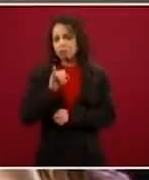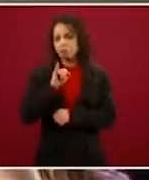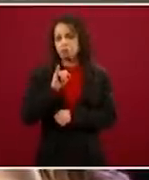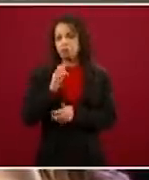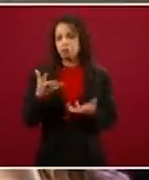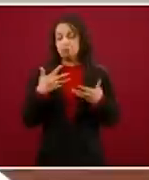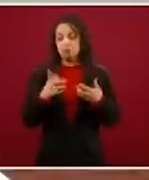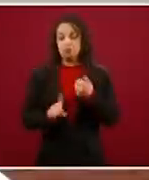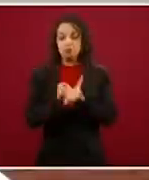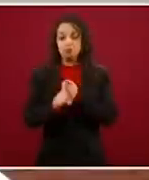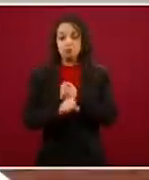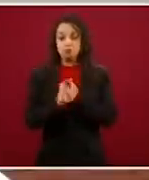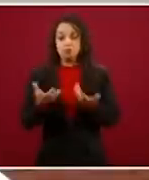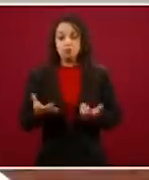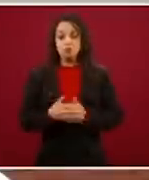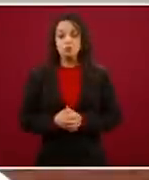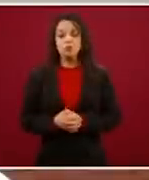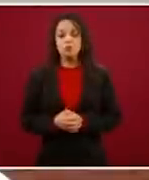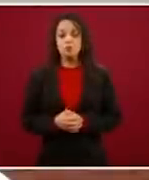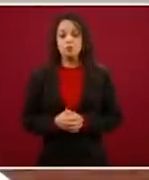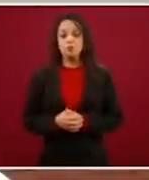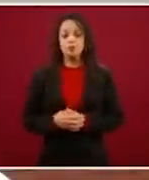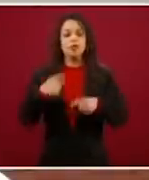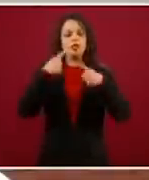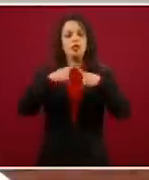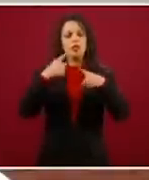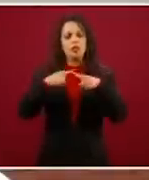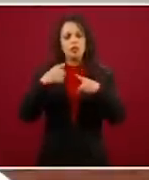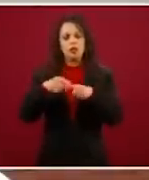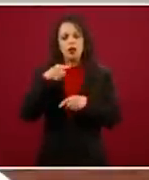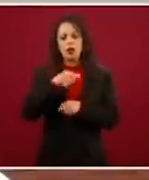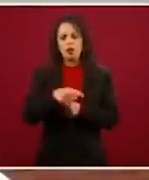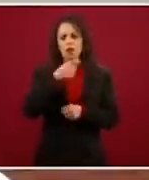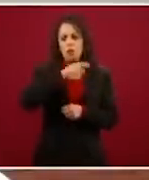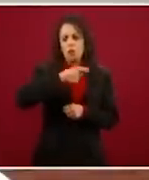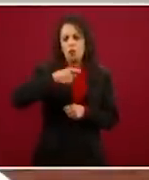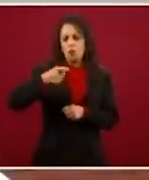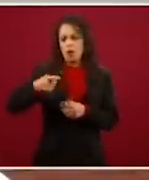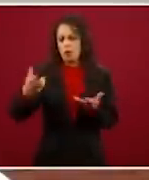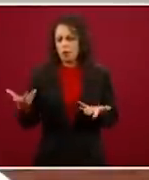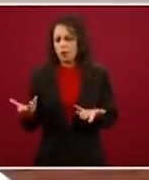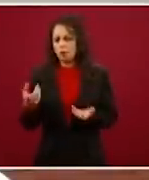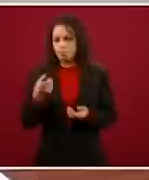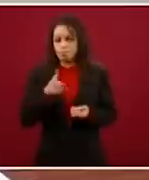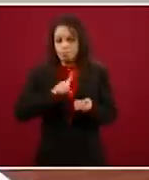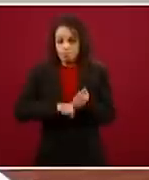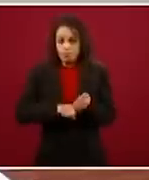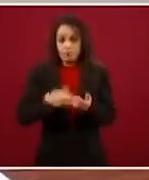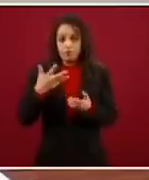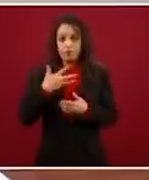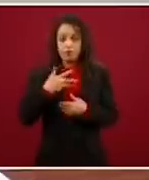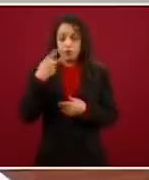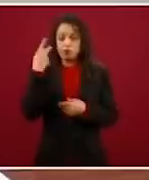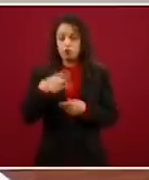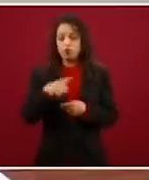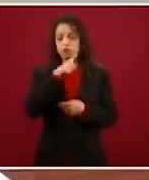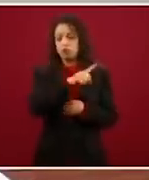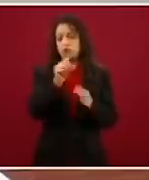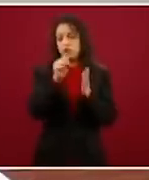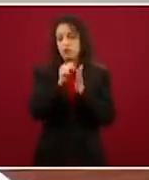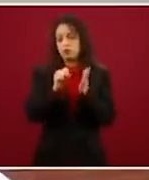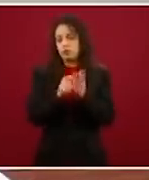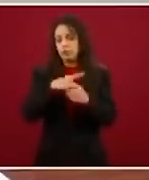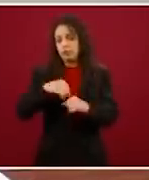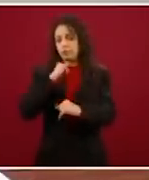por ejemplo, y son todas estas monedas que en realidad se encuentran en el sistema informático, en la red, y que